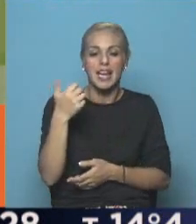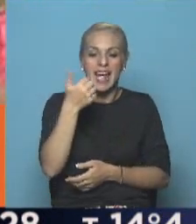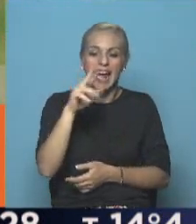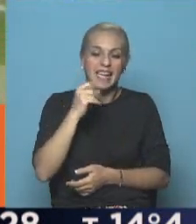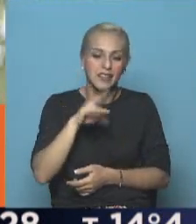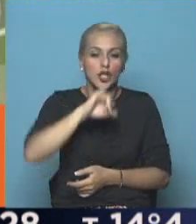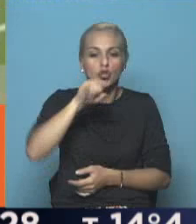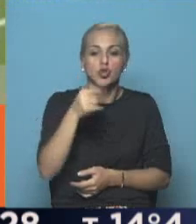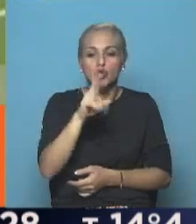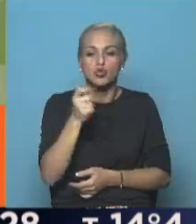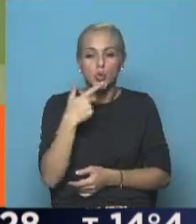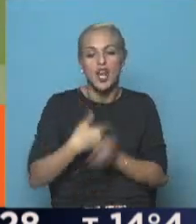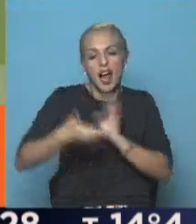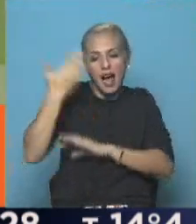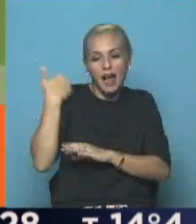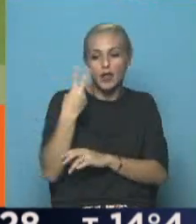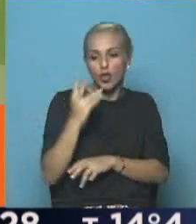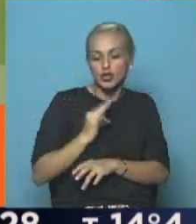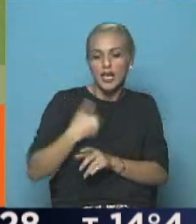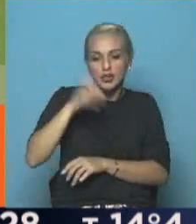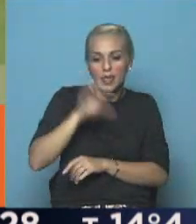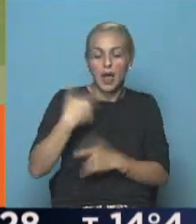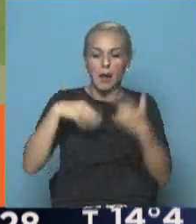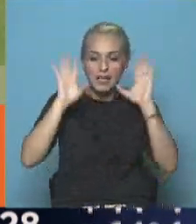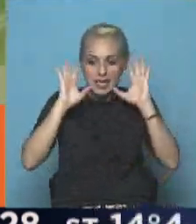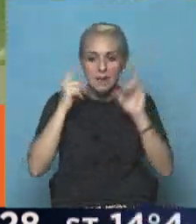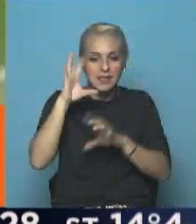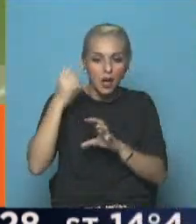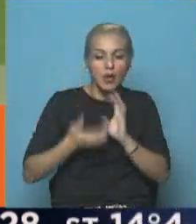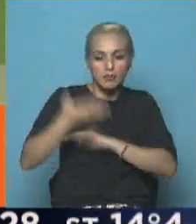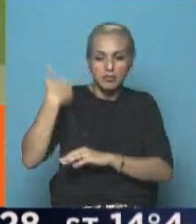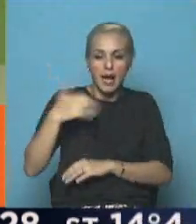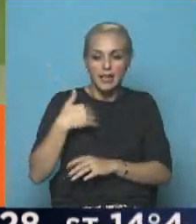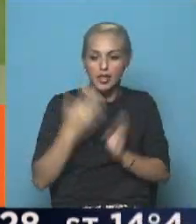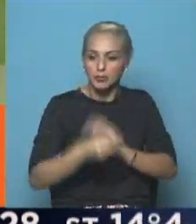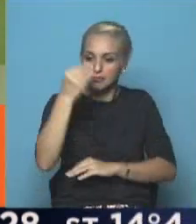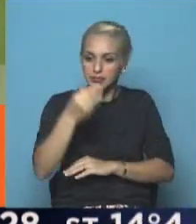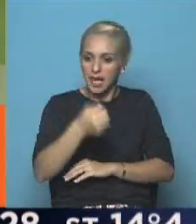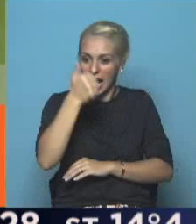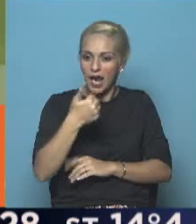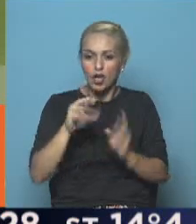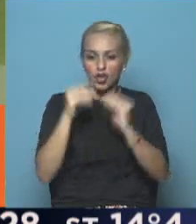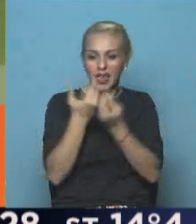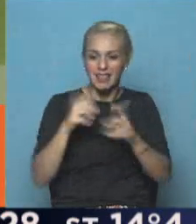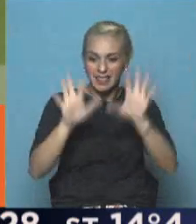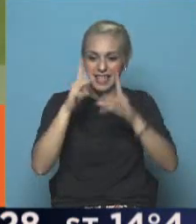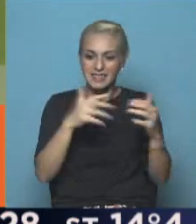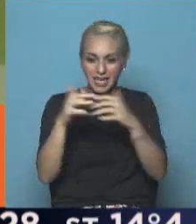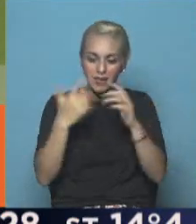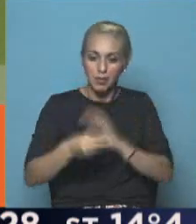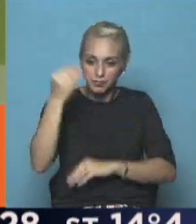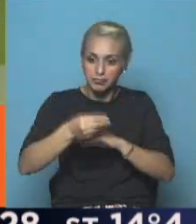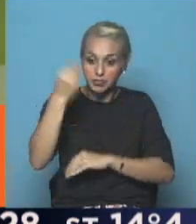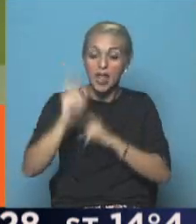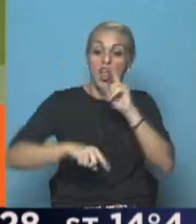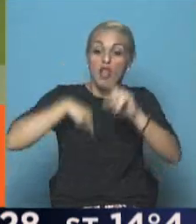cuando con Juan Román Riquelme, hace dos años, Argentinos volvió a primera en aquel torneo en el que ascendían 10 equipos, pero el torneo